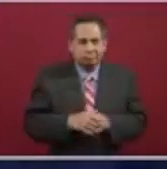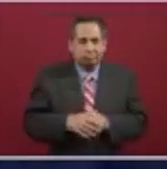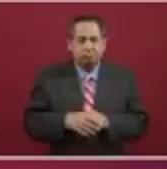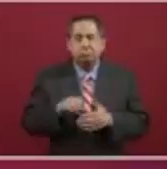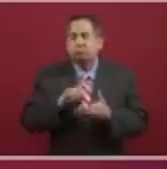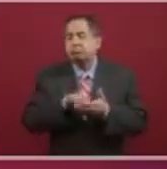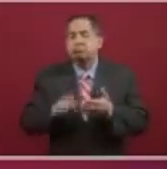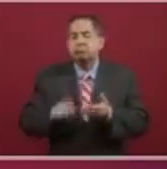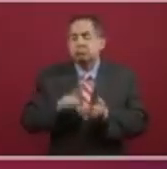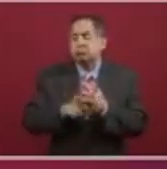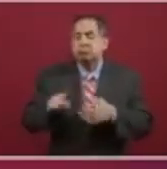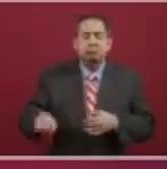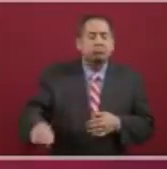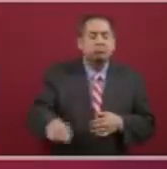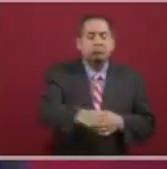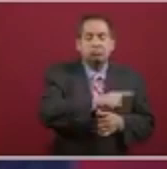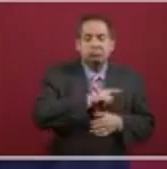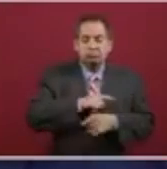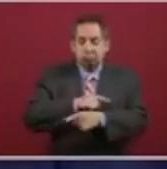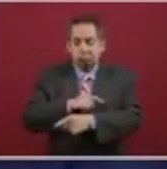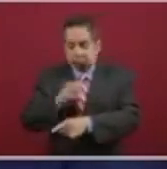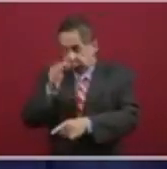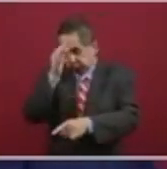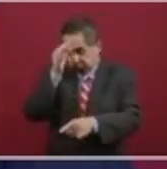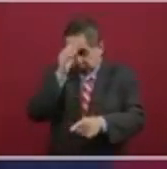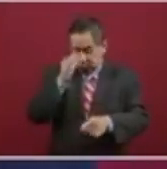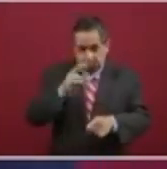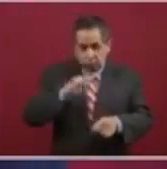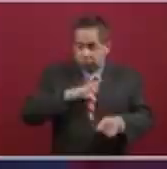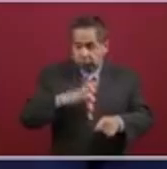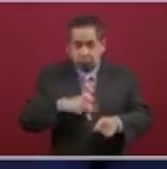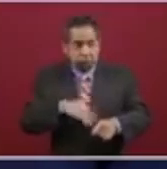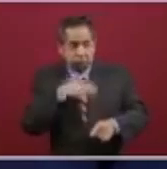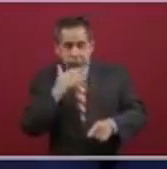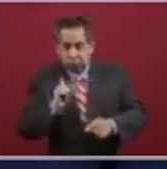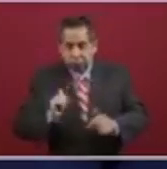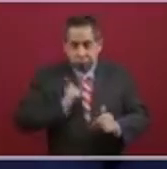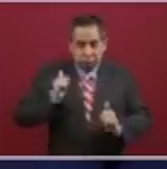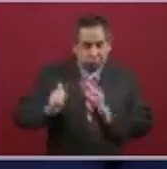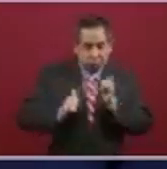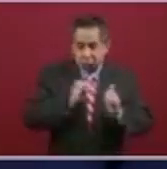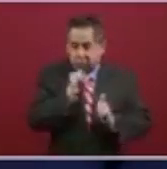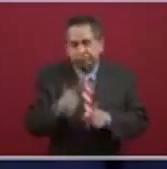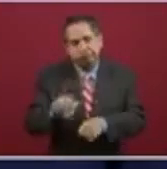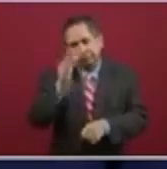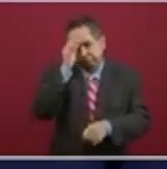tonto si no aprovechas tu oportunidad.